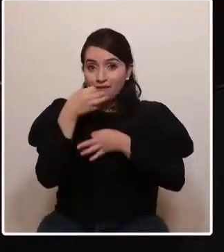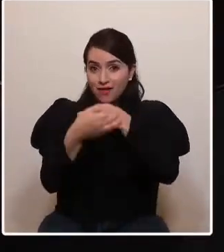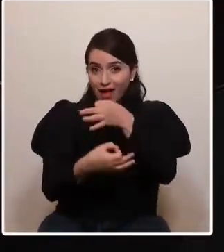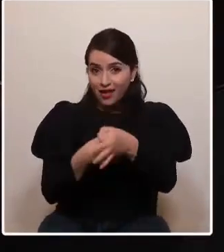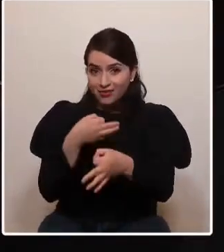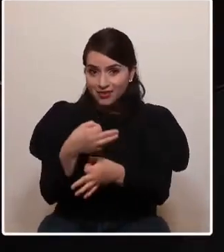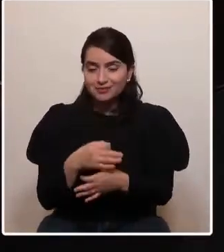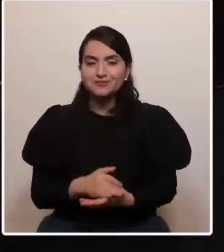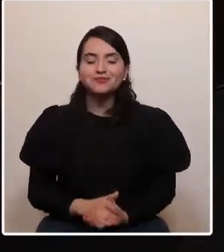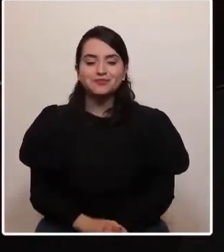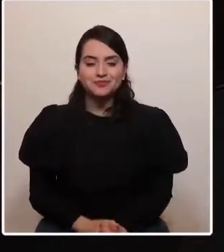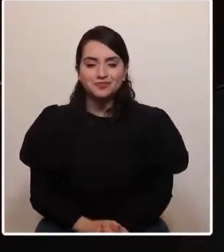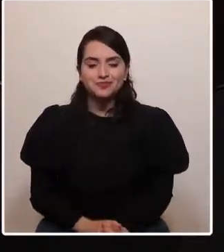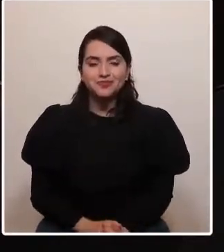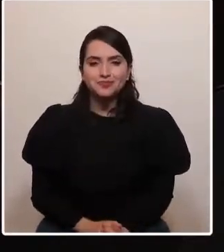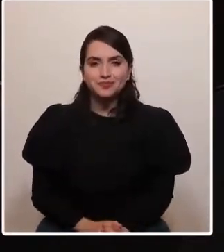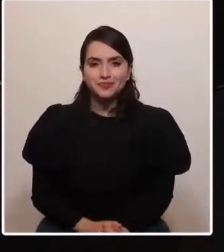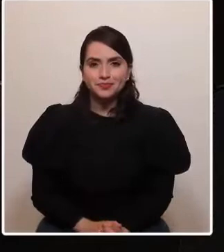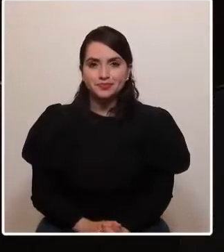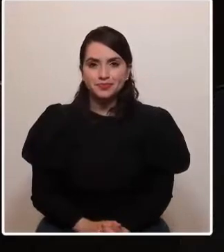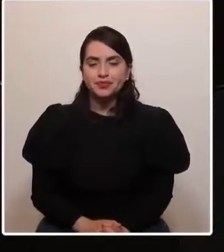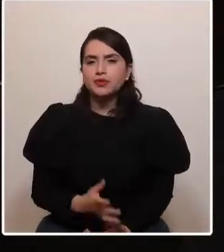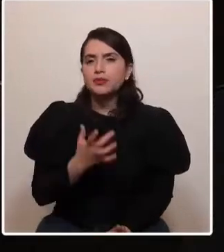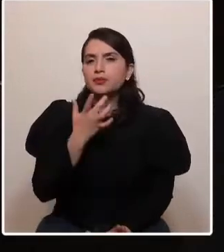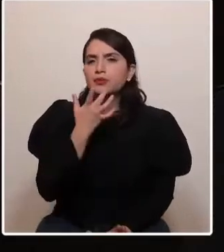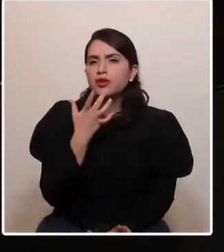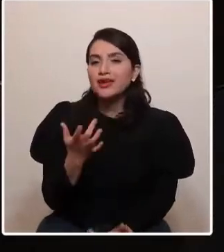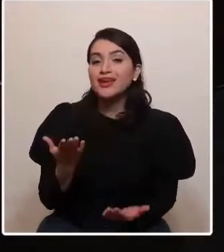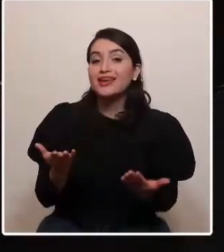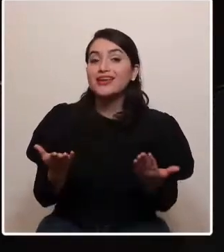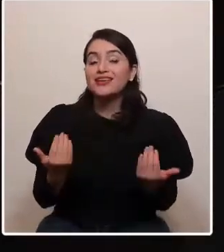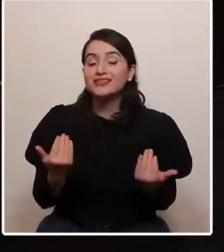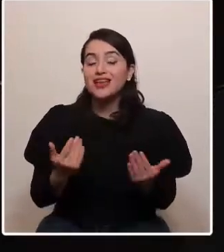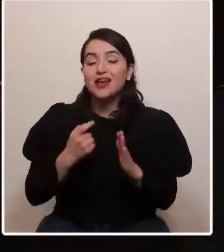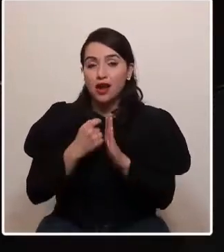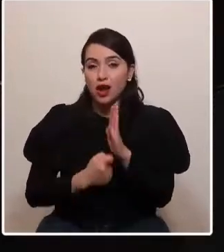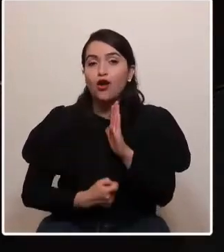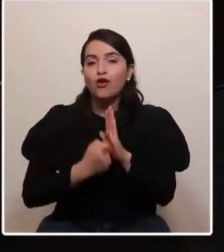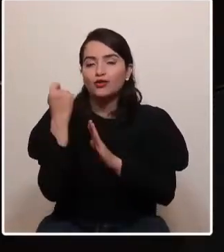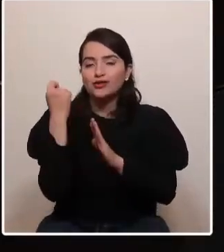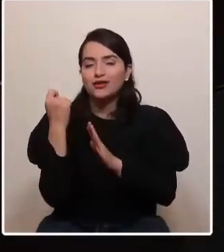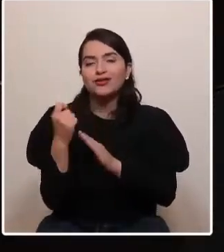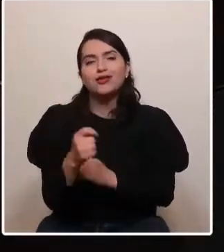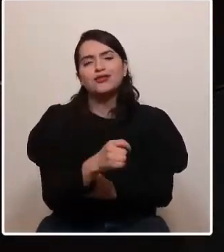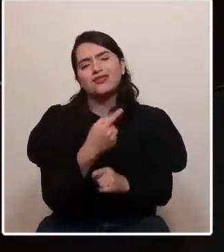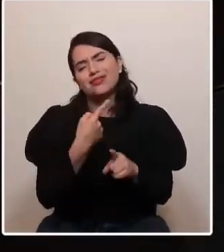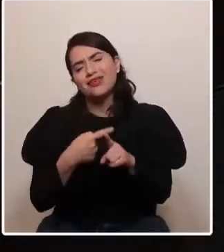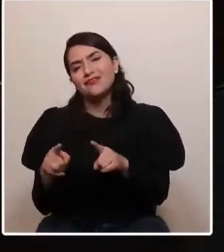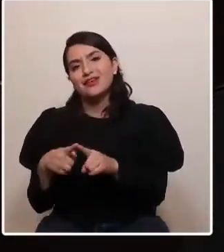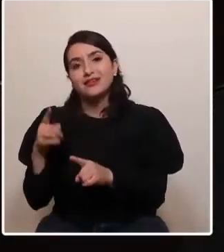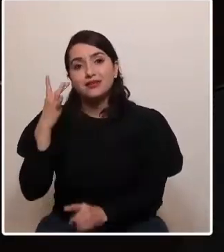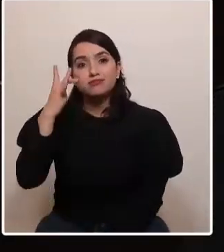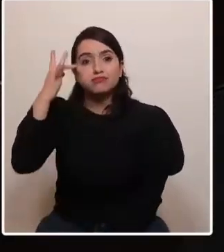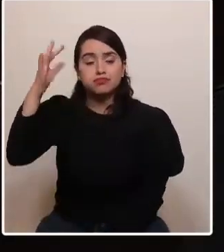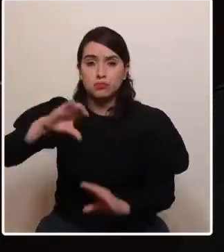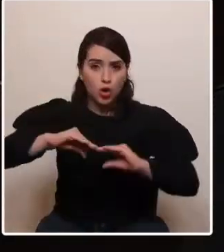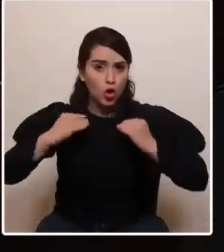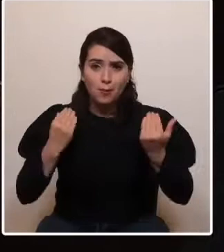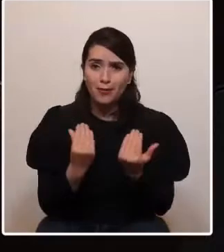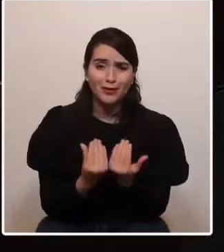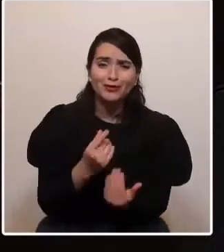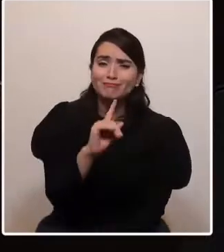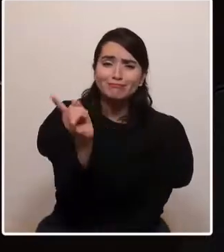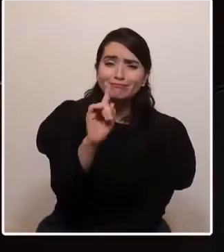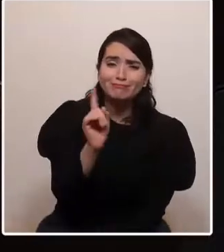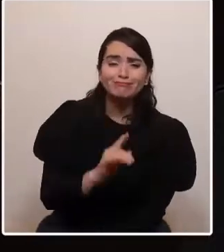de Sousa Santos, porque es necesario reconocer que todos los saberes son incompletos. Es